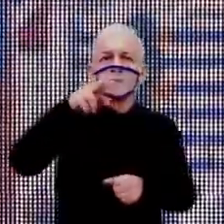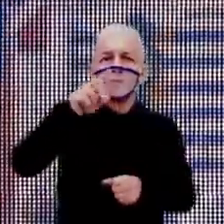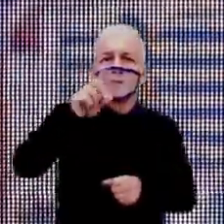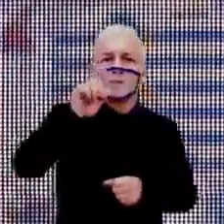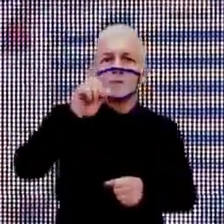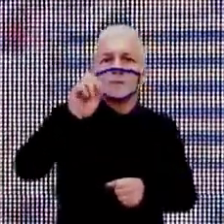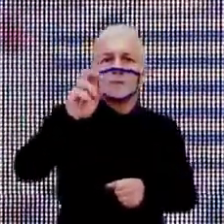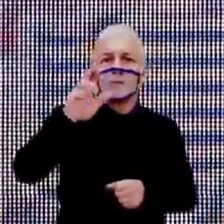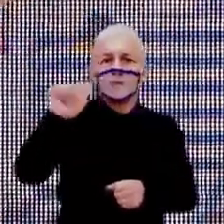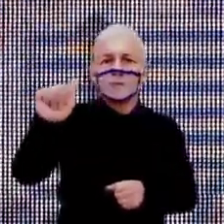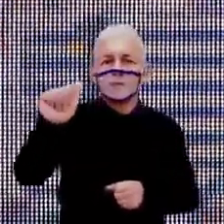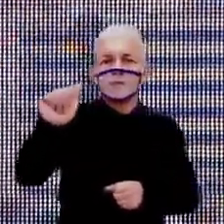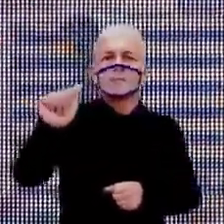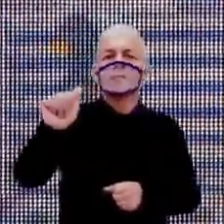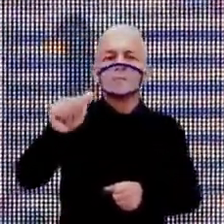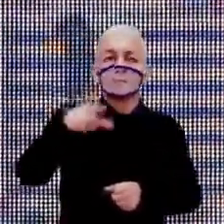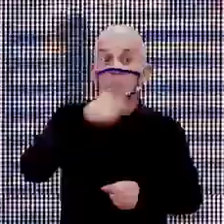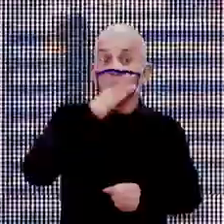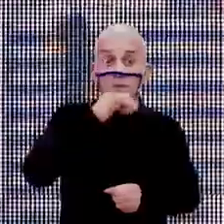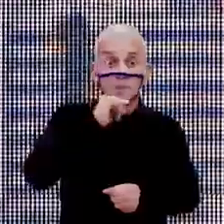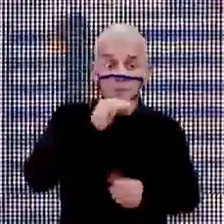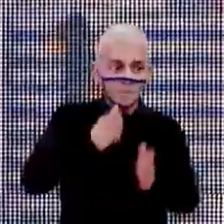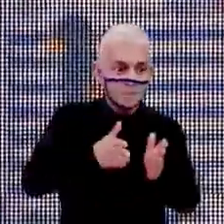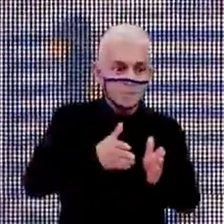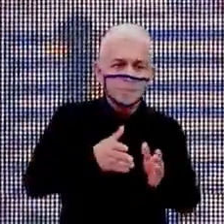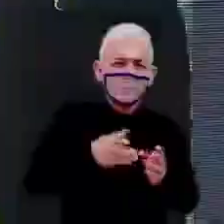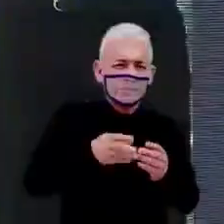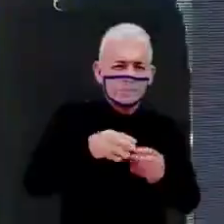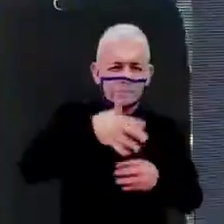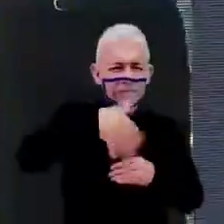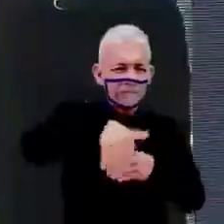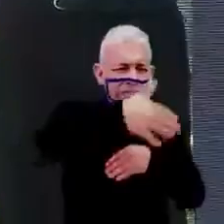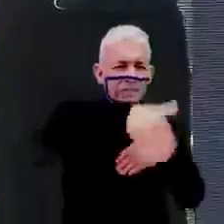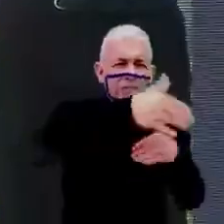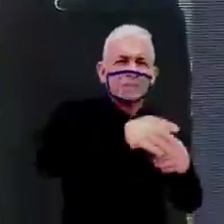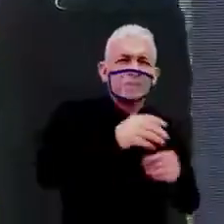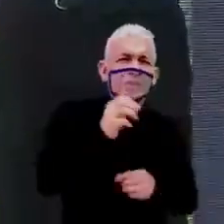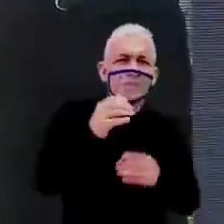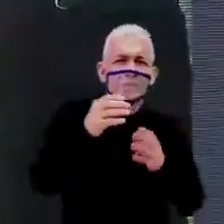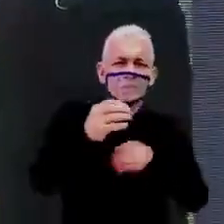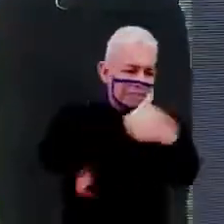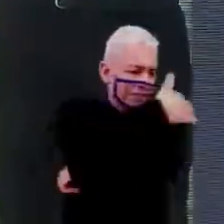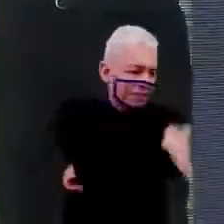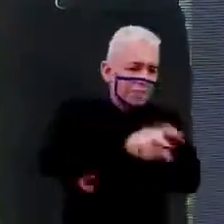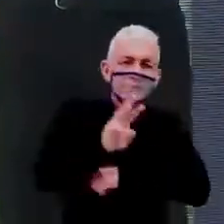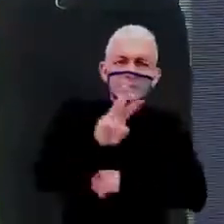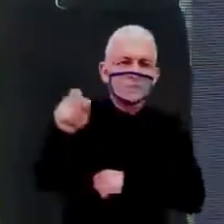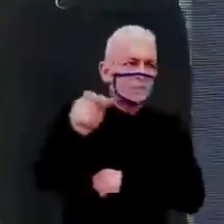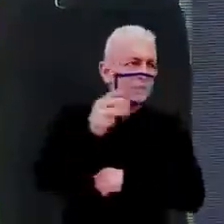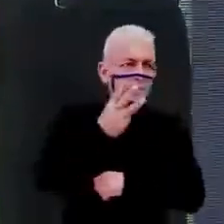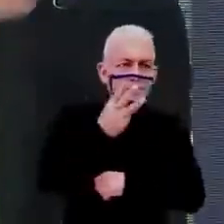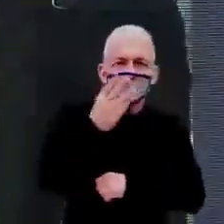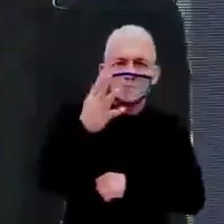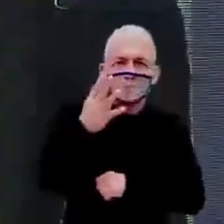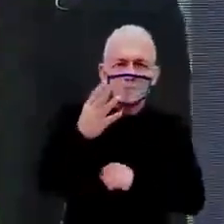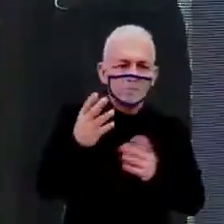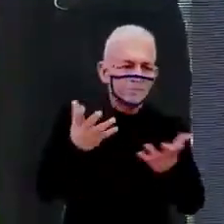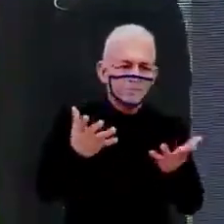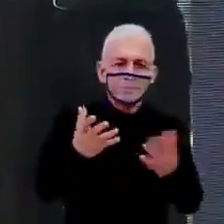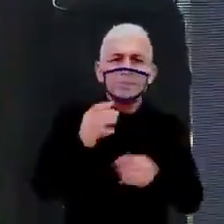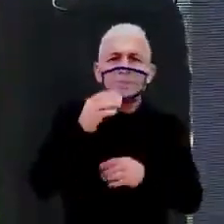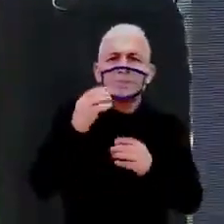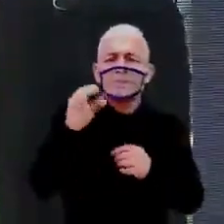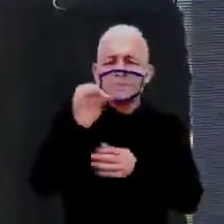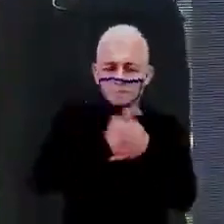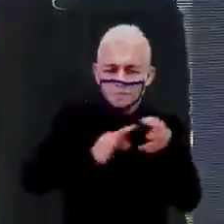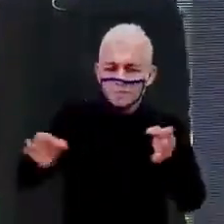miren ustedes, ahí no tenía ninguna vía. Que yo recuerde la carrera 31, por ahí unas 3, 4 cuadras, la